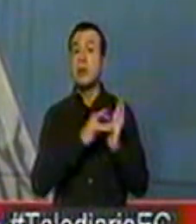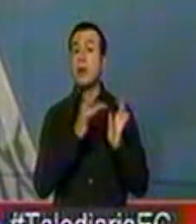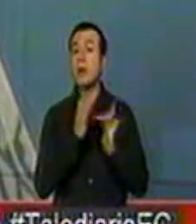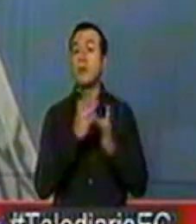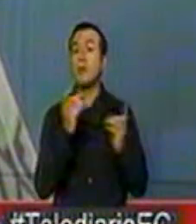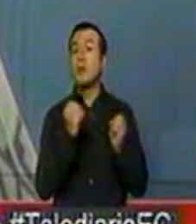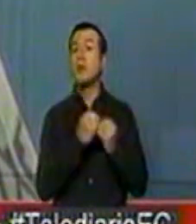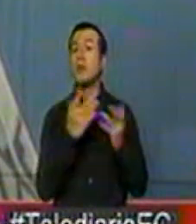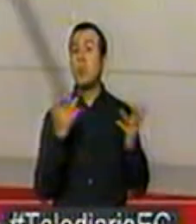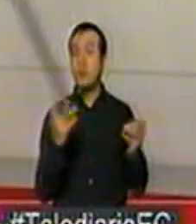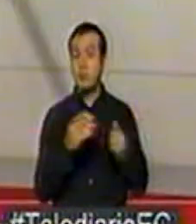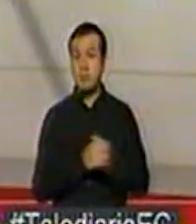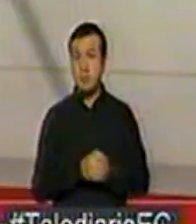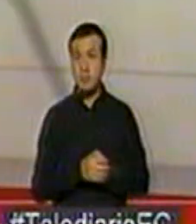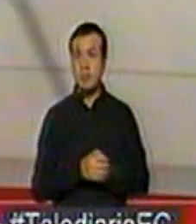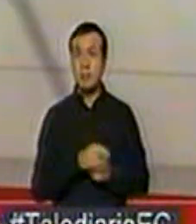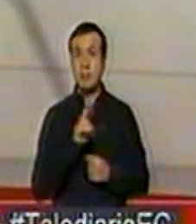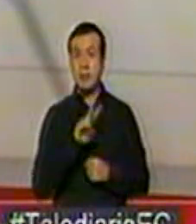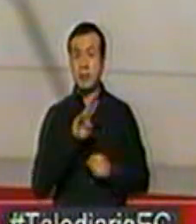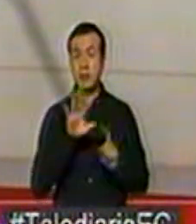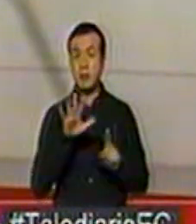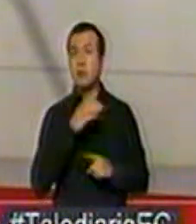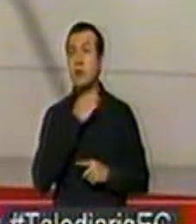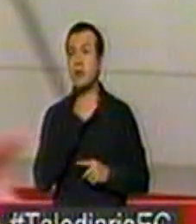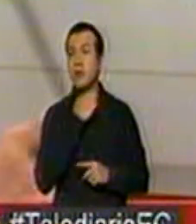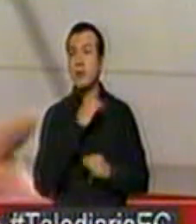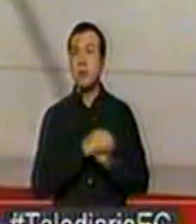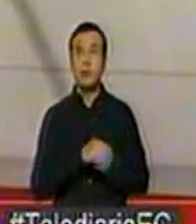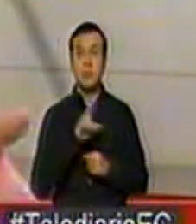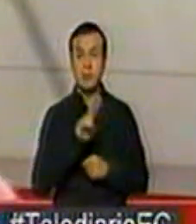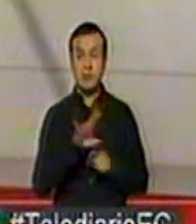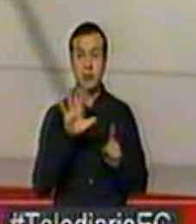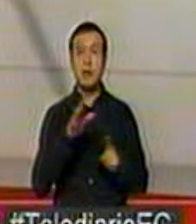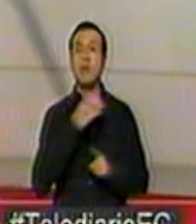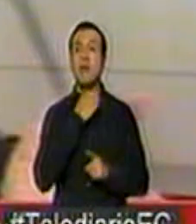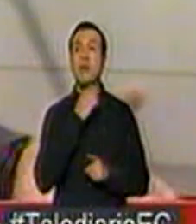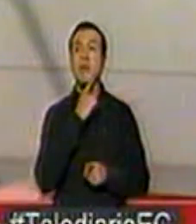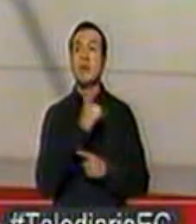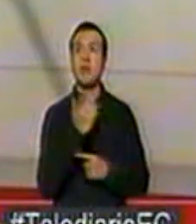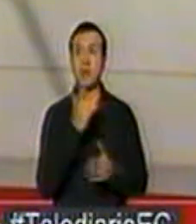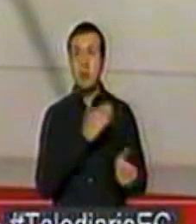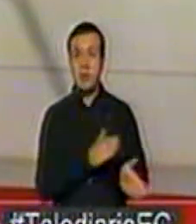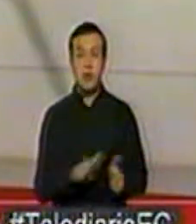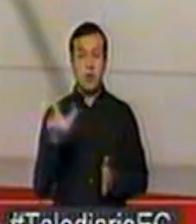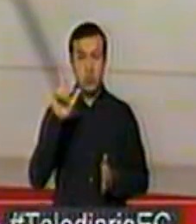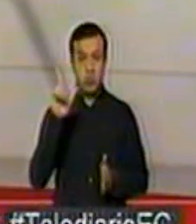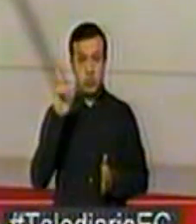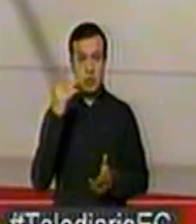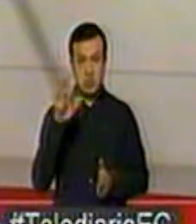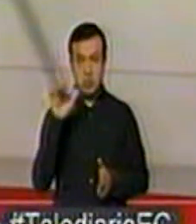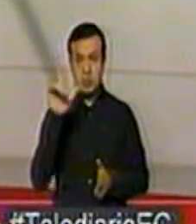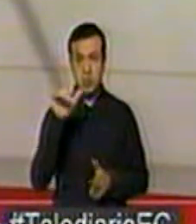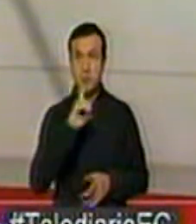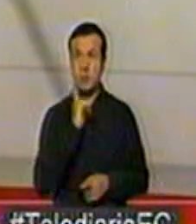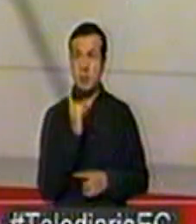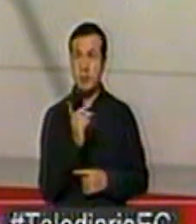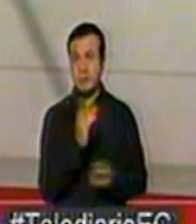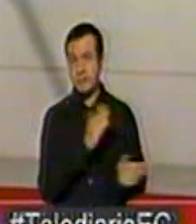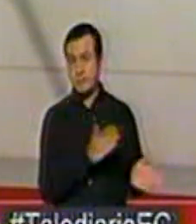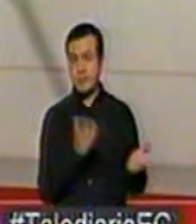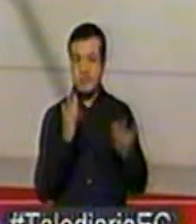ya? Bueno, ya... 26 de agosto, perdón. Sí, el 26 de agosto ya es el lunes, de tal manera que ya